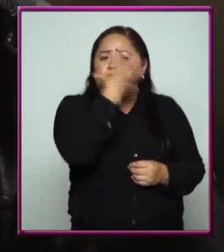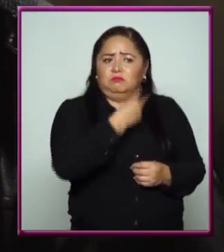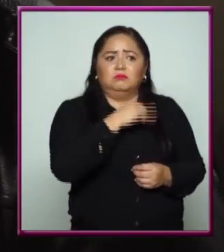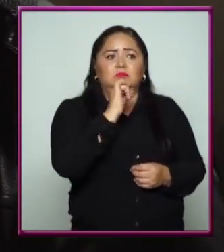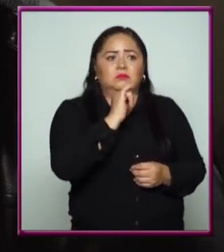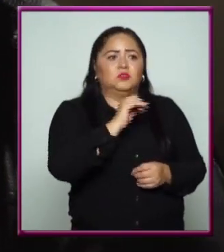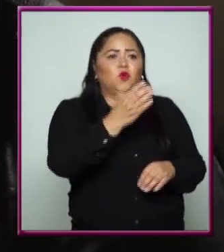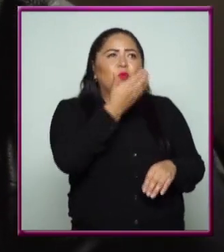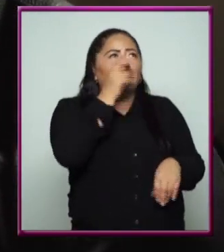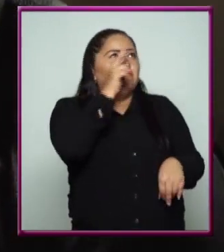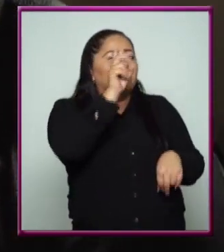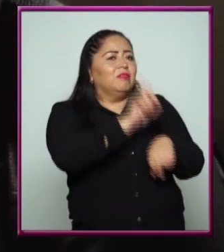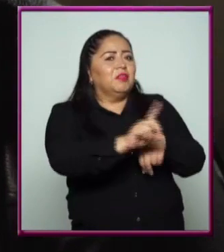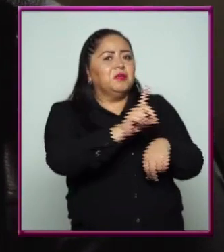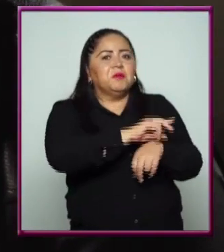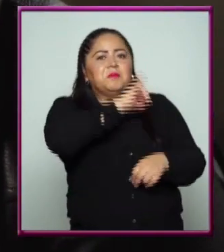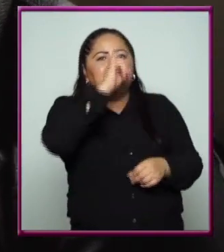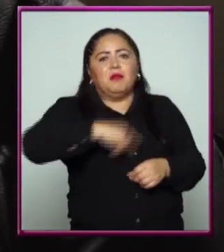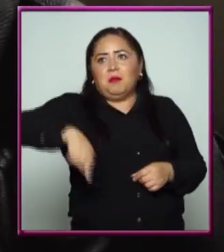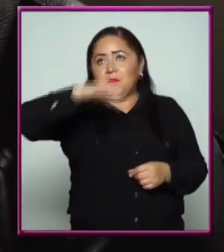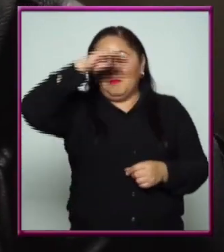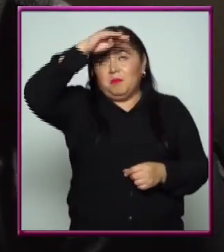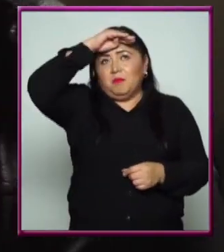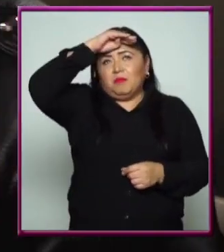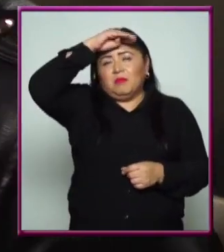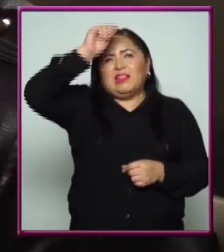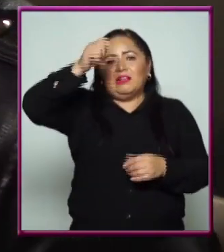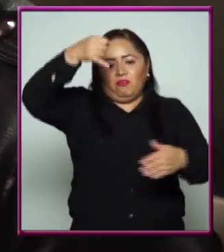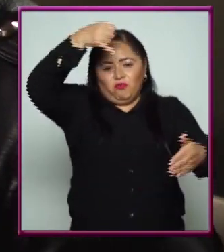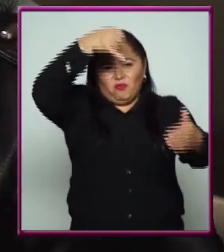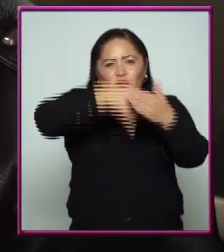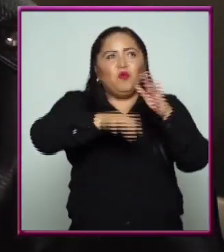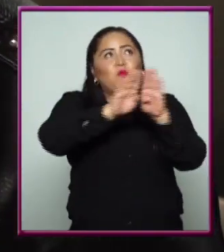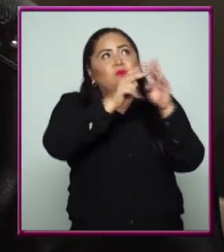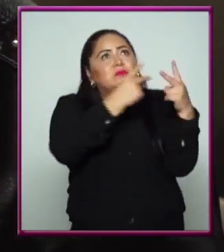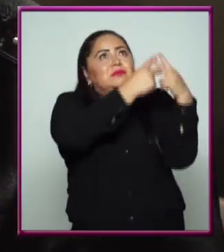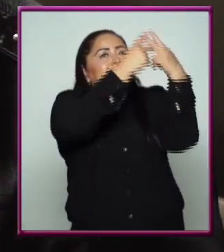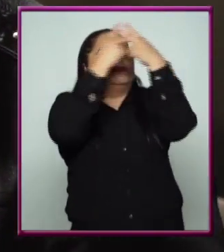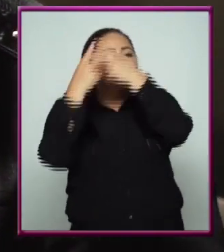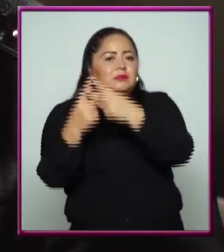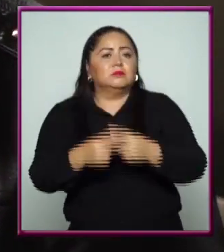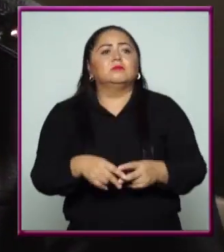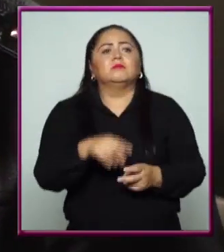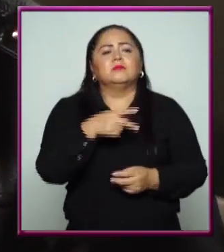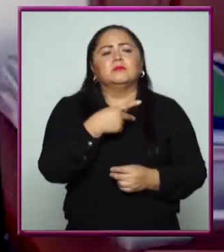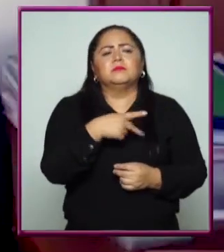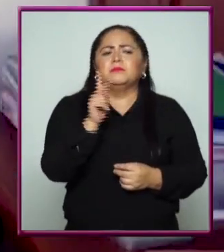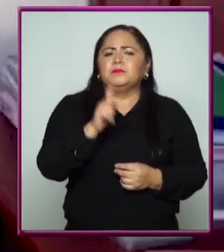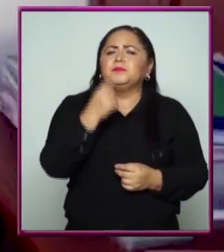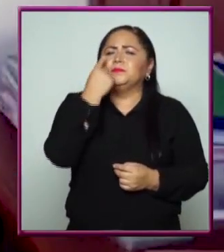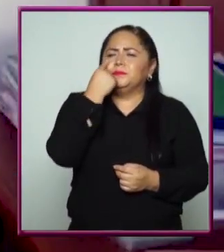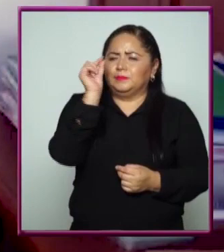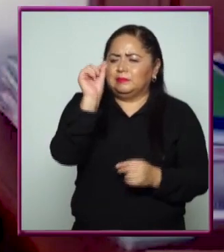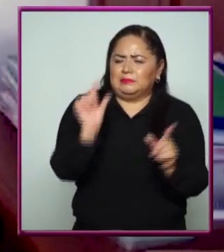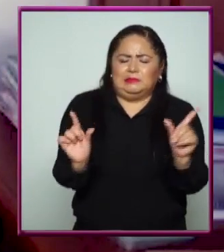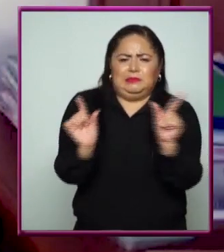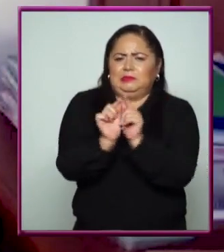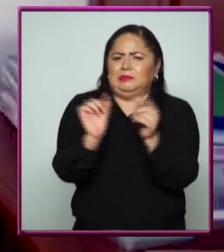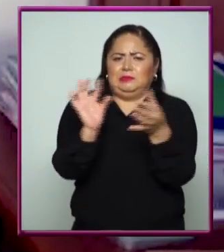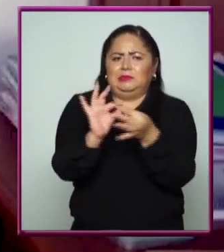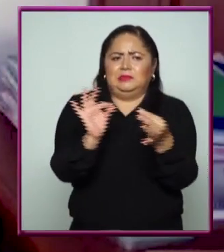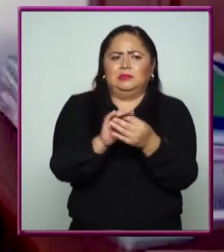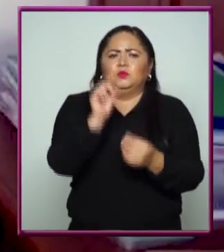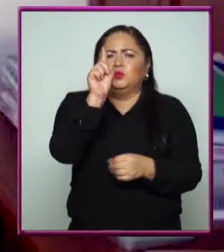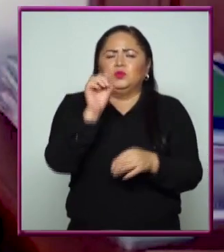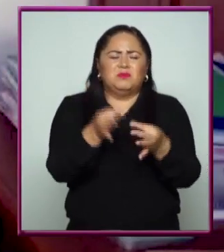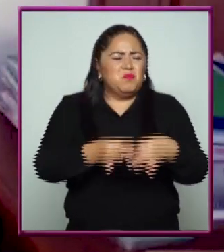vemos cotidianamente, pero nunca nos detenemos a pensar a fondo como las estrellas. Sí, ahora nada más déjenme concluir con